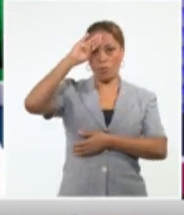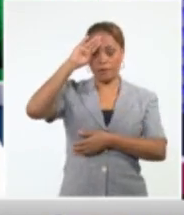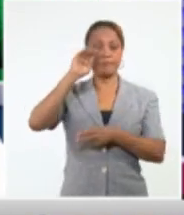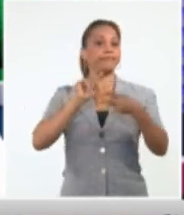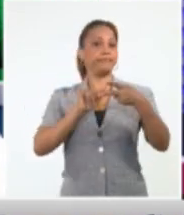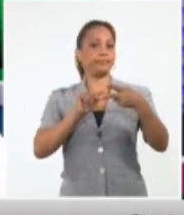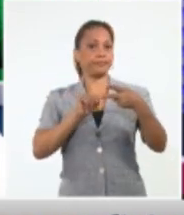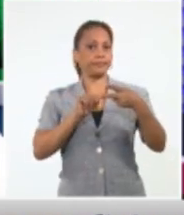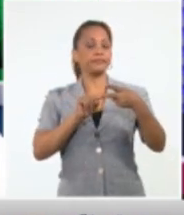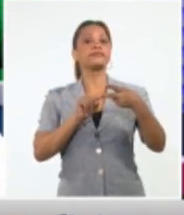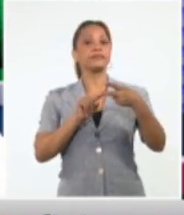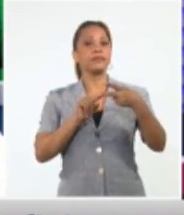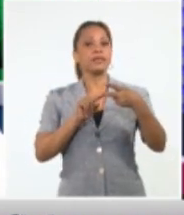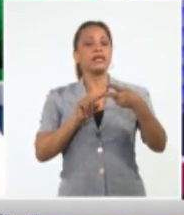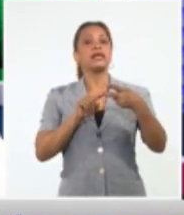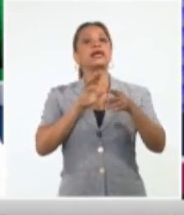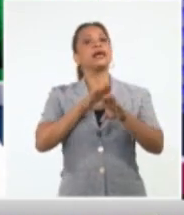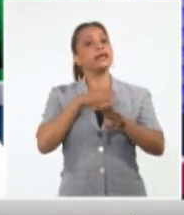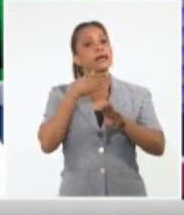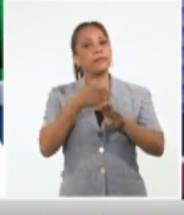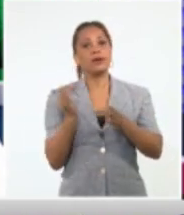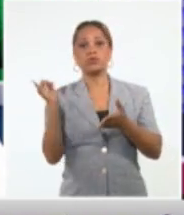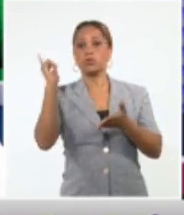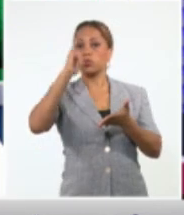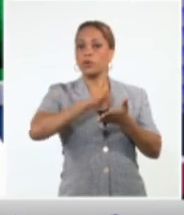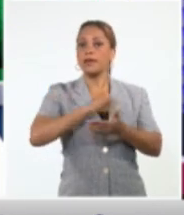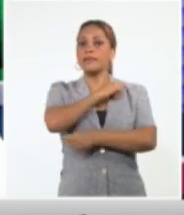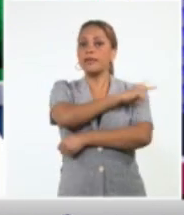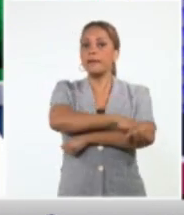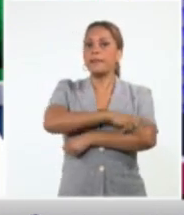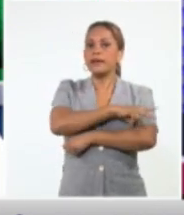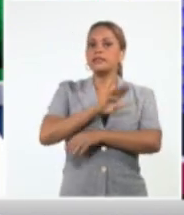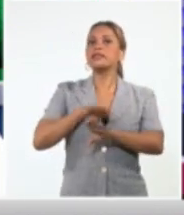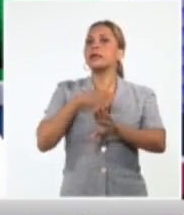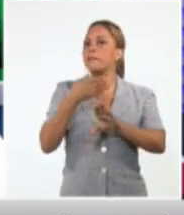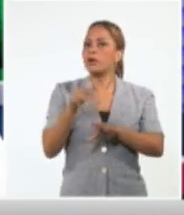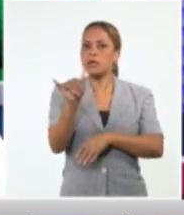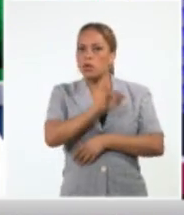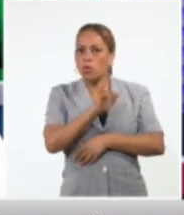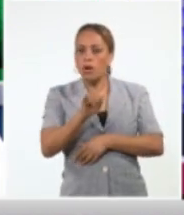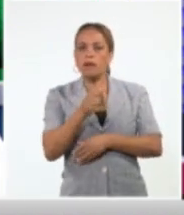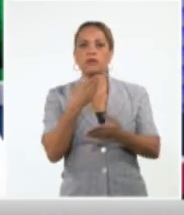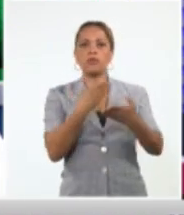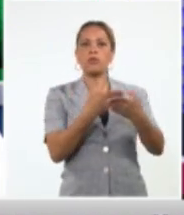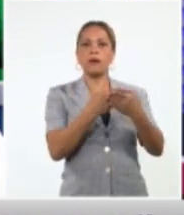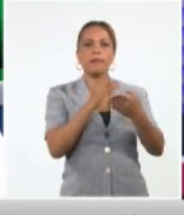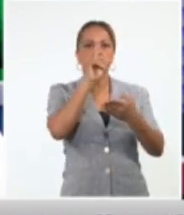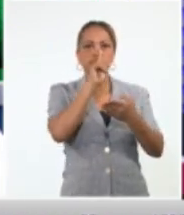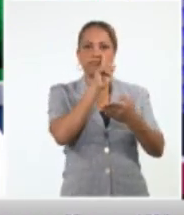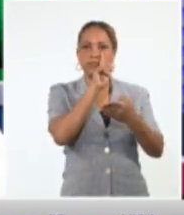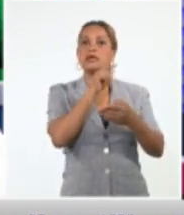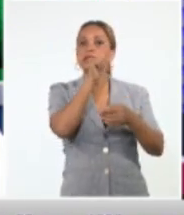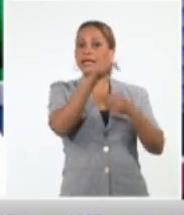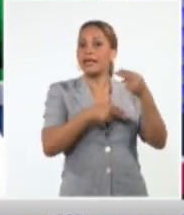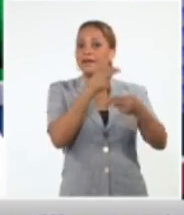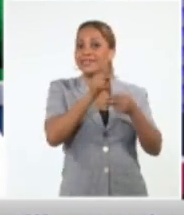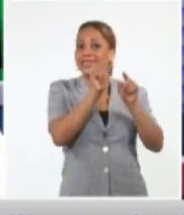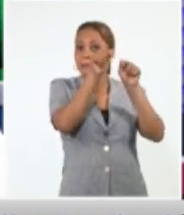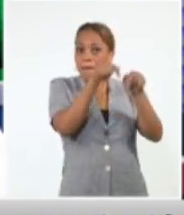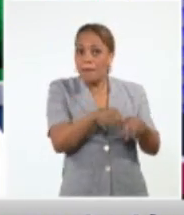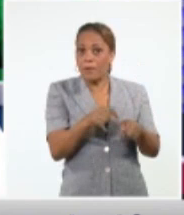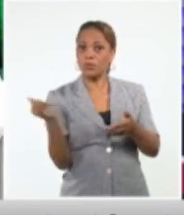formas, procedente de estos países, se le tomará una muestra de PCR en el momento del